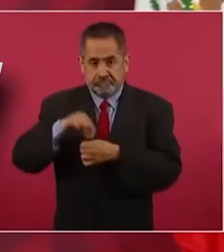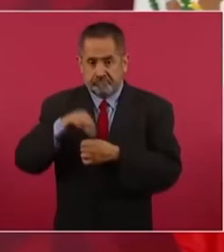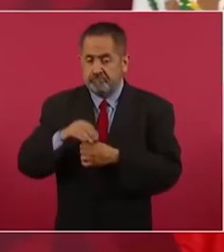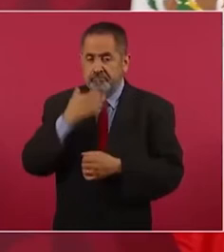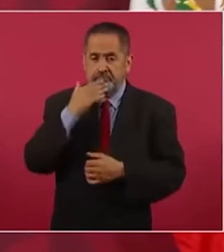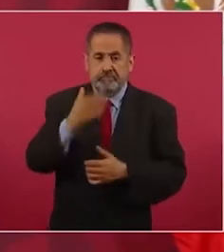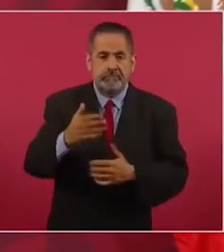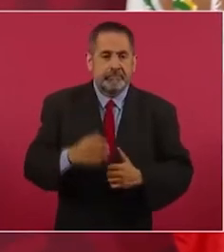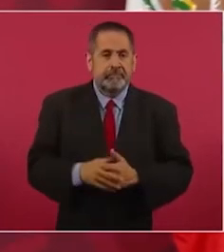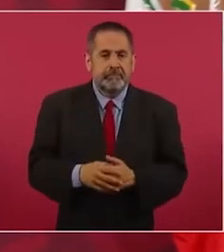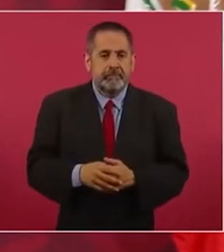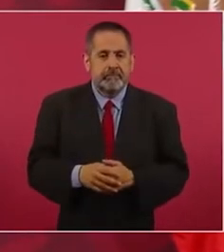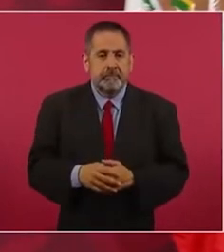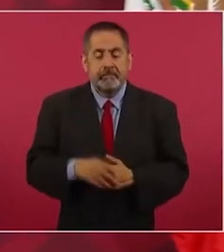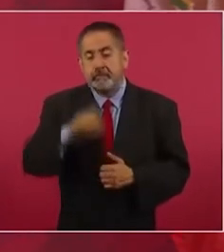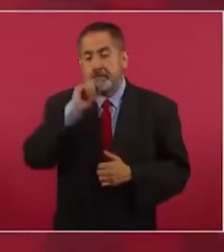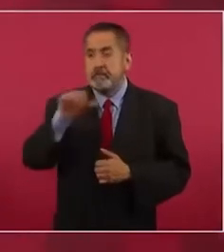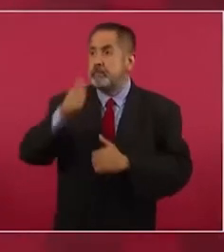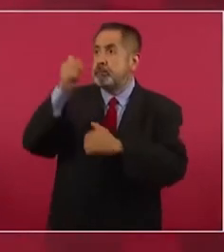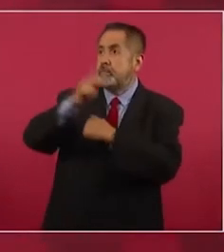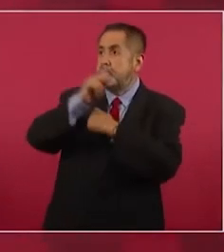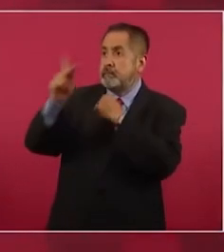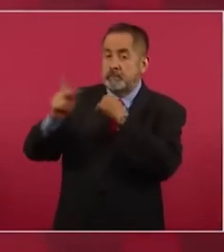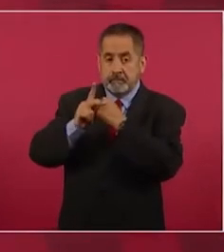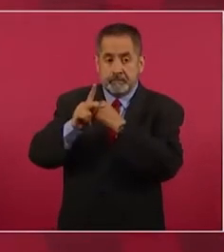Bien, inversión extranjera.